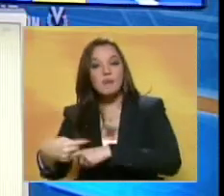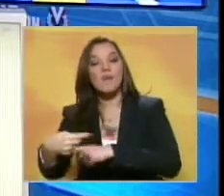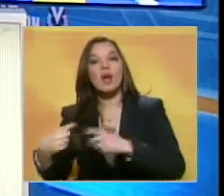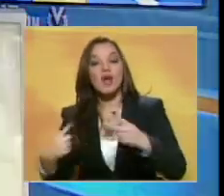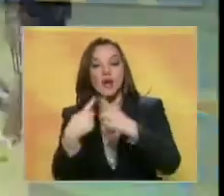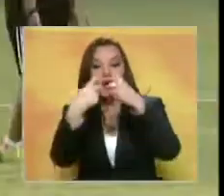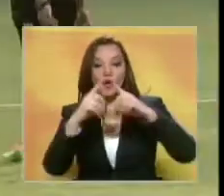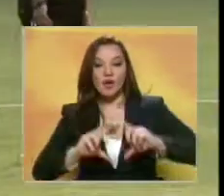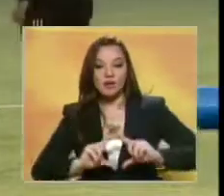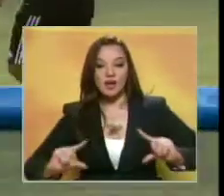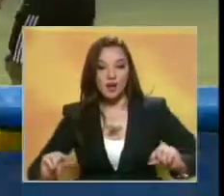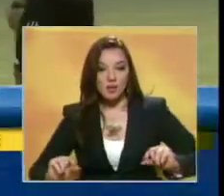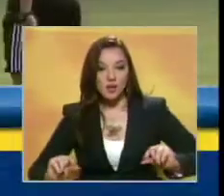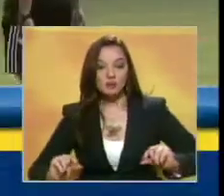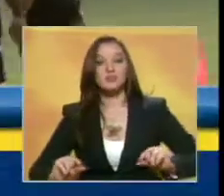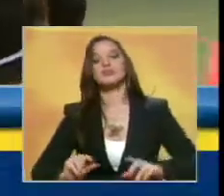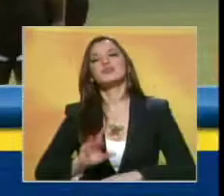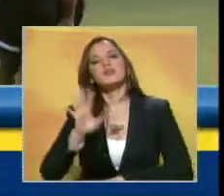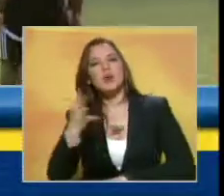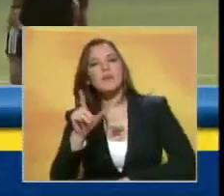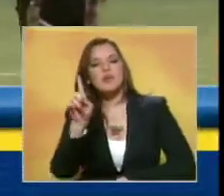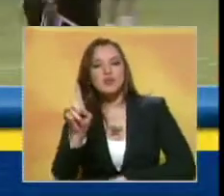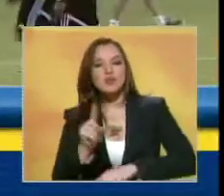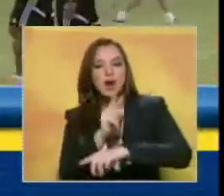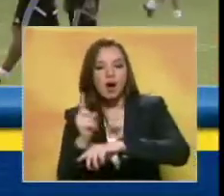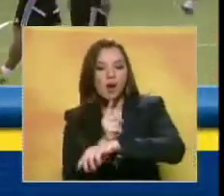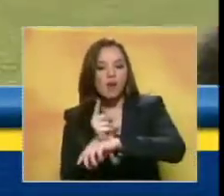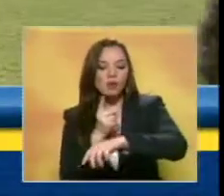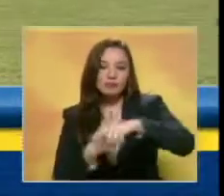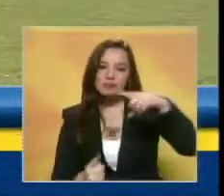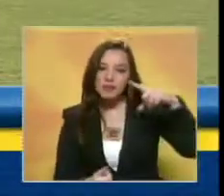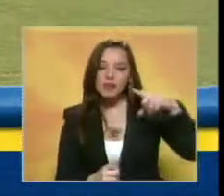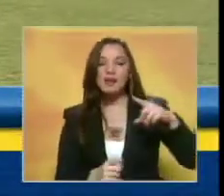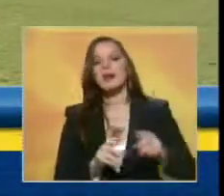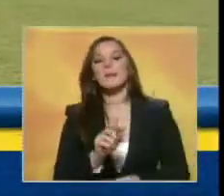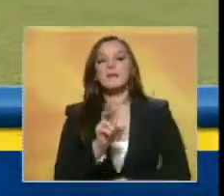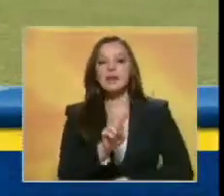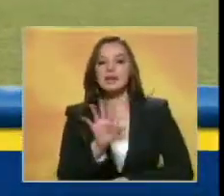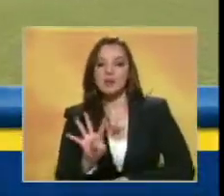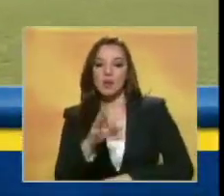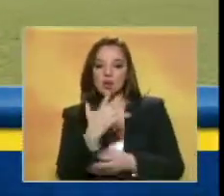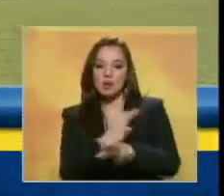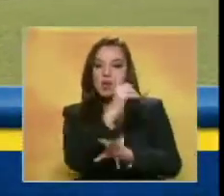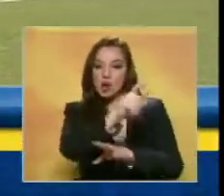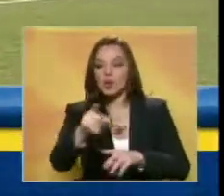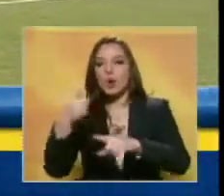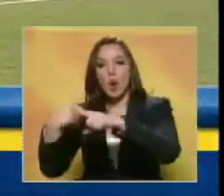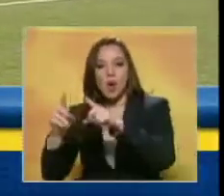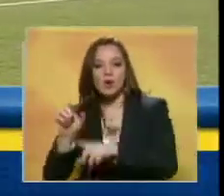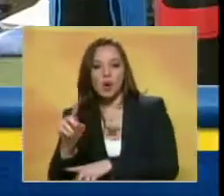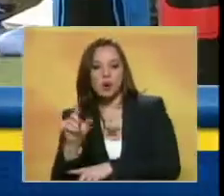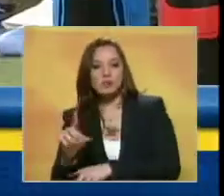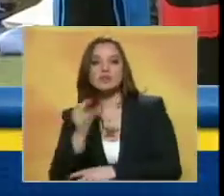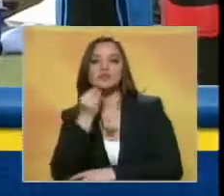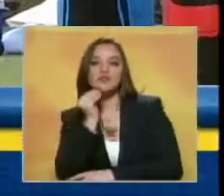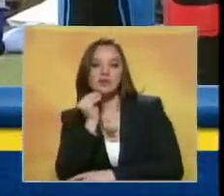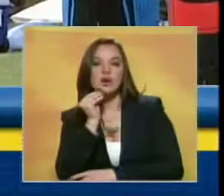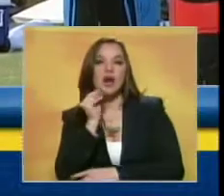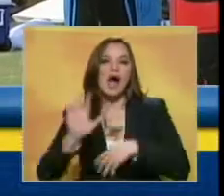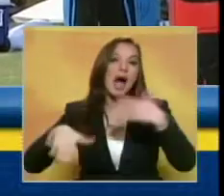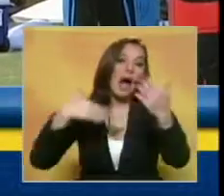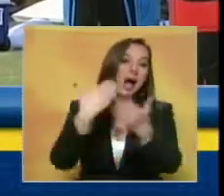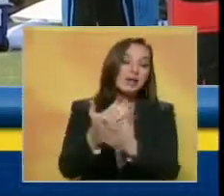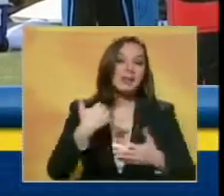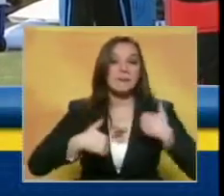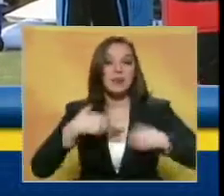primer módulo de entrenamiento duró cerca de hora y media y contó con 24 jugadores, 13 de la selección nacional y 11 juveniles. El trabajo se extenderá hasta el